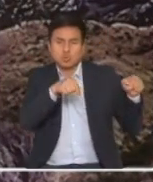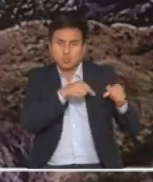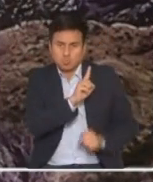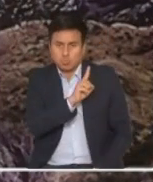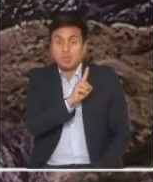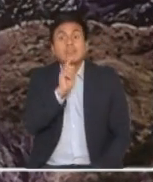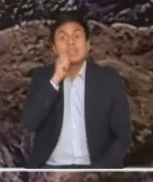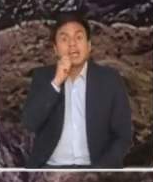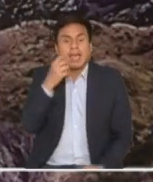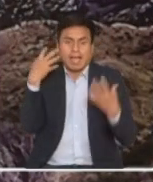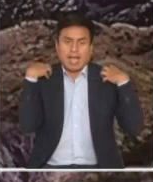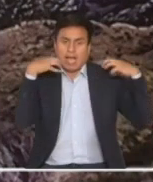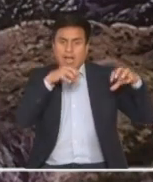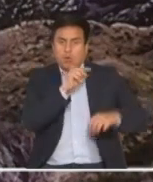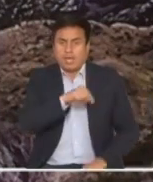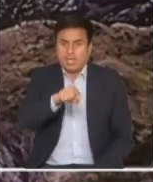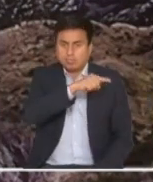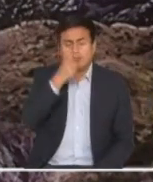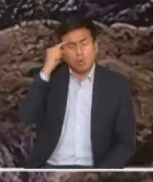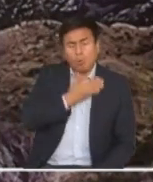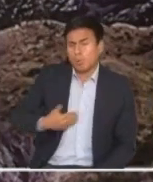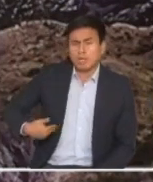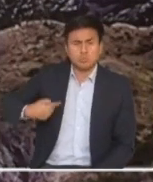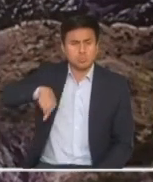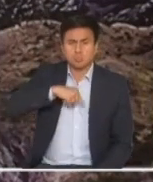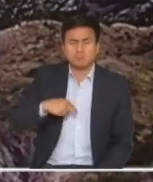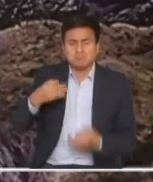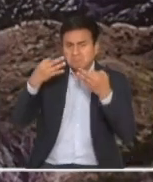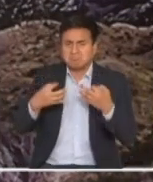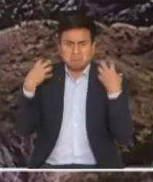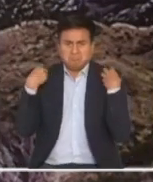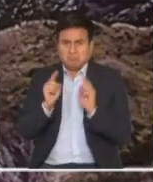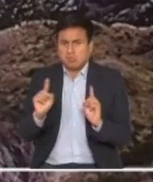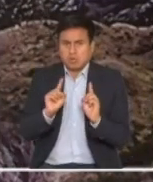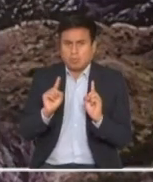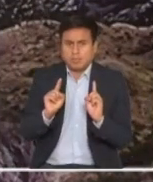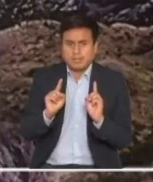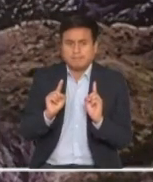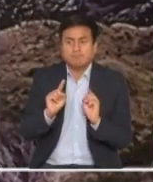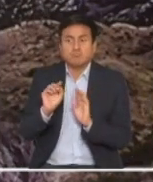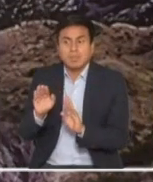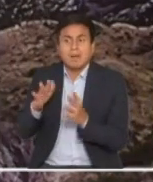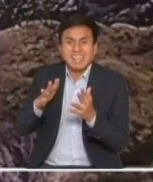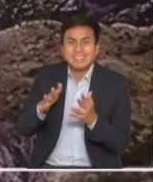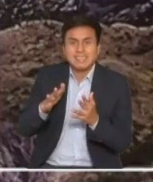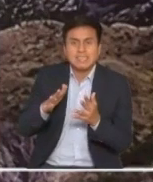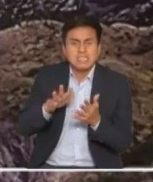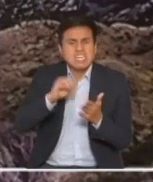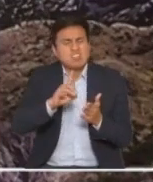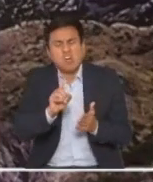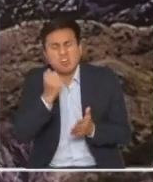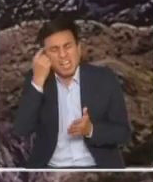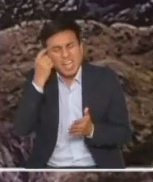que ellos hacerse cargo de esa hipótesis pero como gobierno a nosotros no nos corresponde aquello ni inclinarnos por una ni descartar